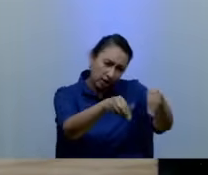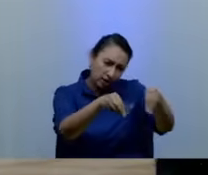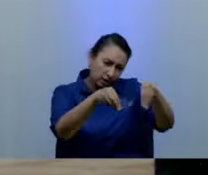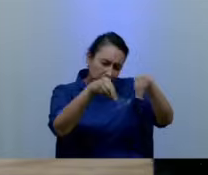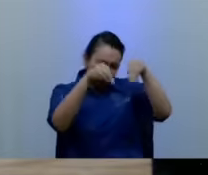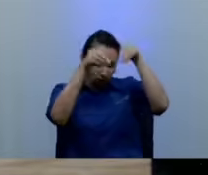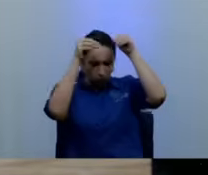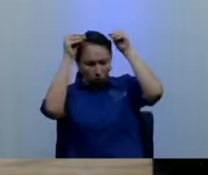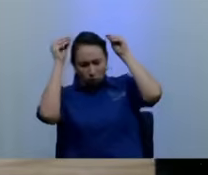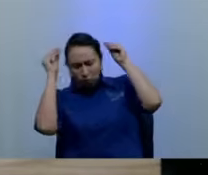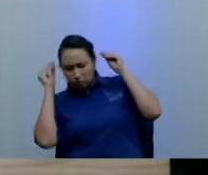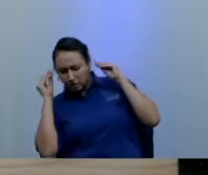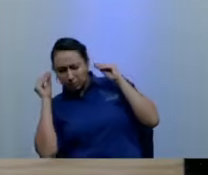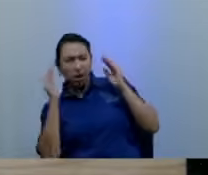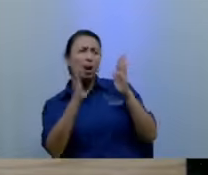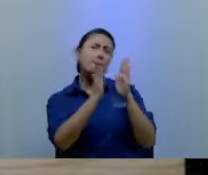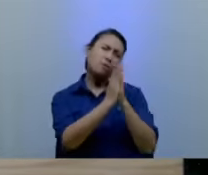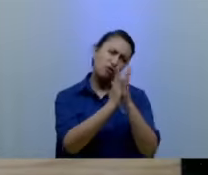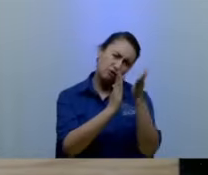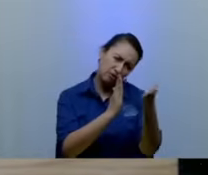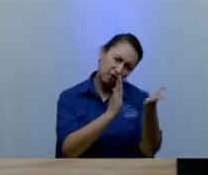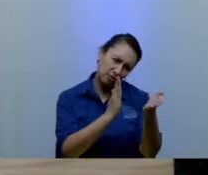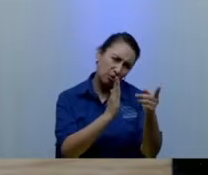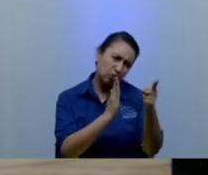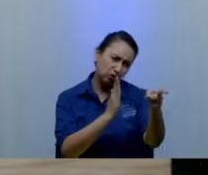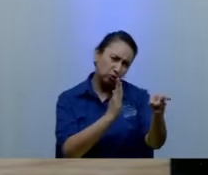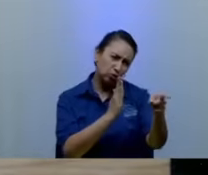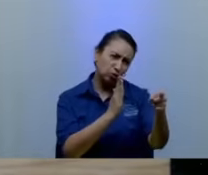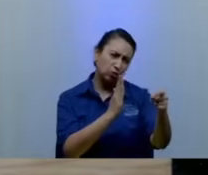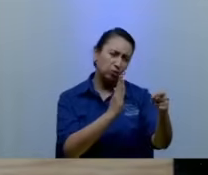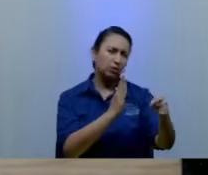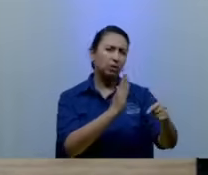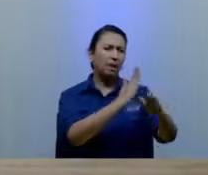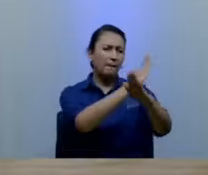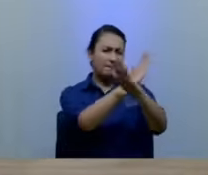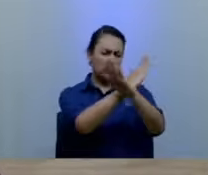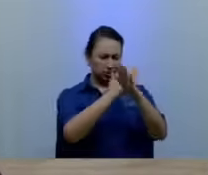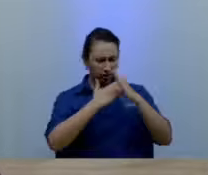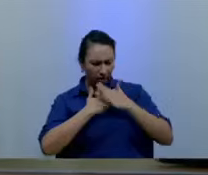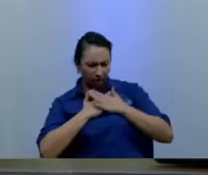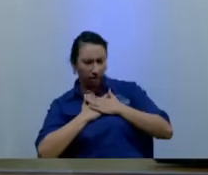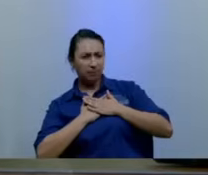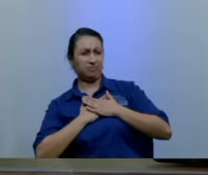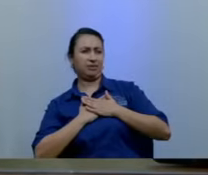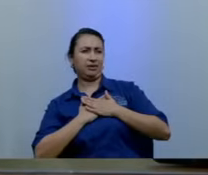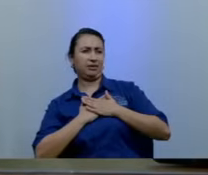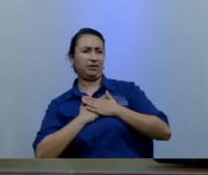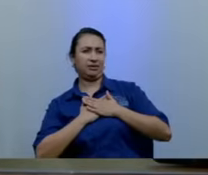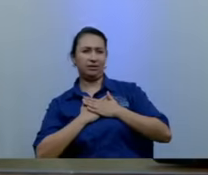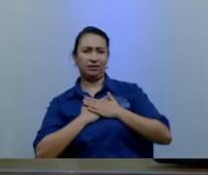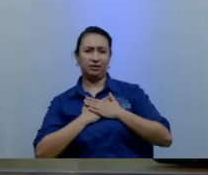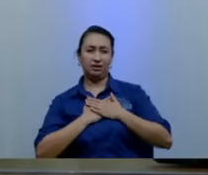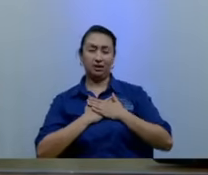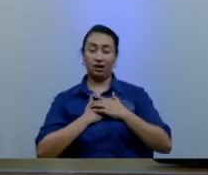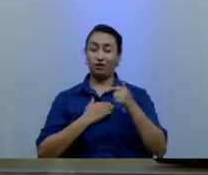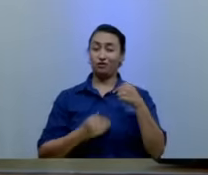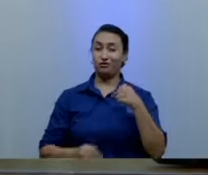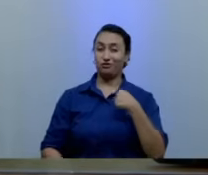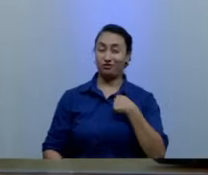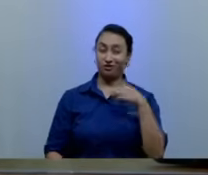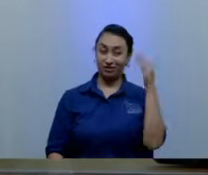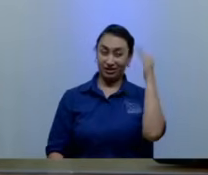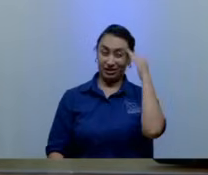qué razón? Porque ahora que yo ya sé eso, ya sé lo que tú puedes hacer en mí, para mí, a favor